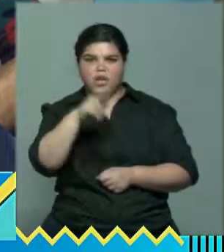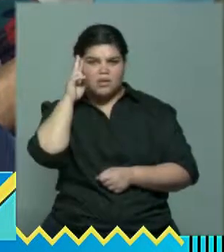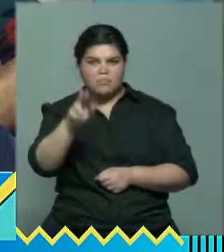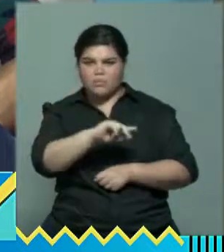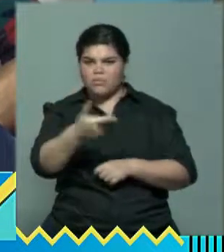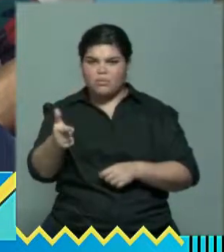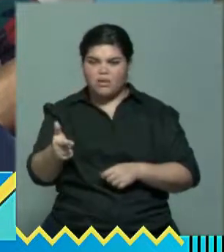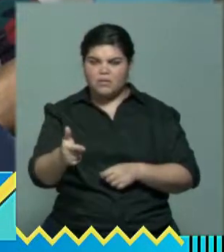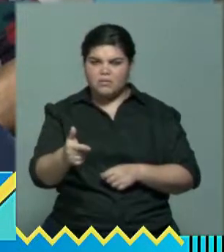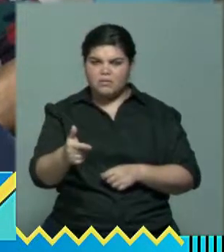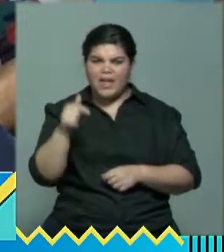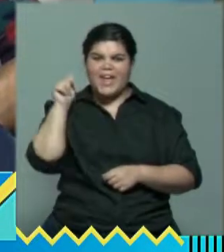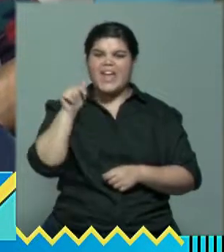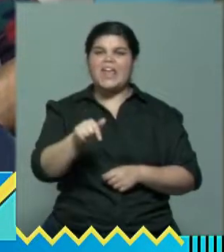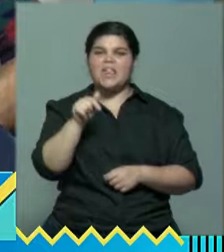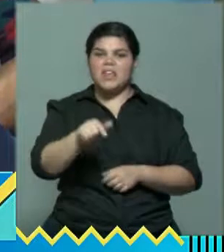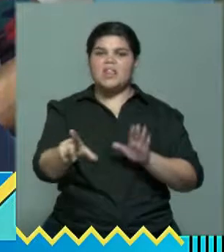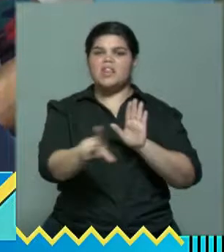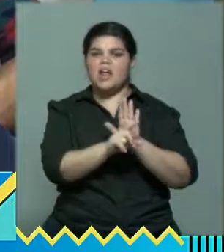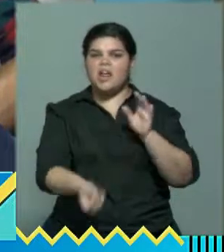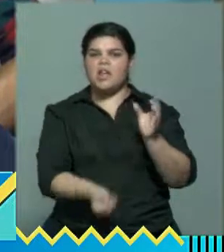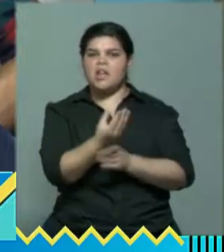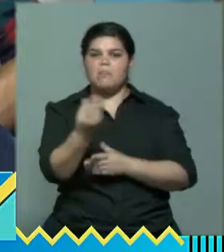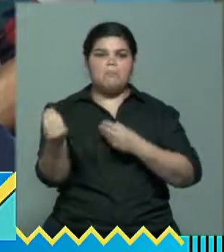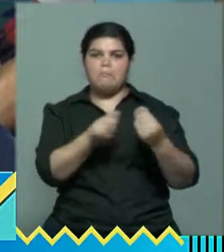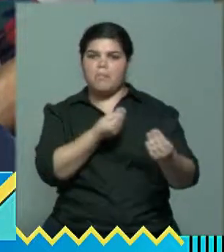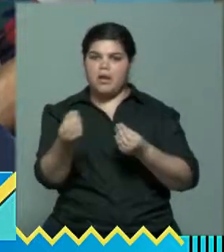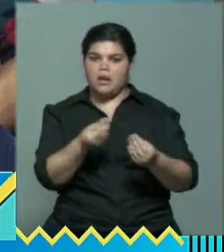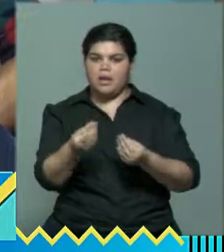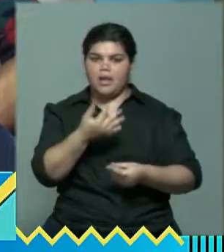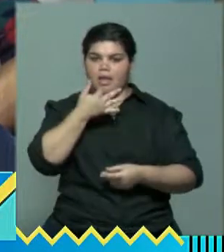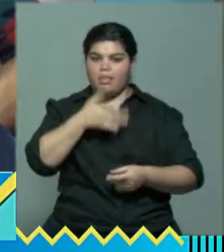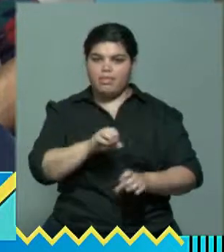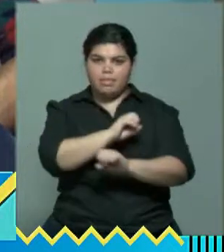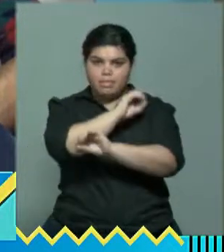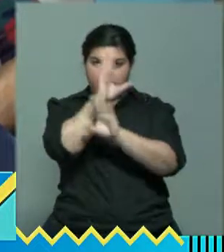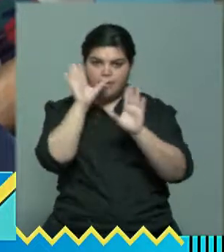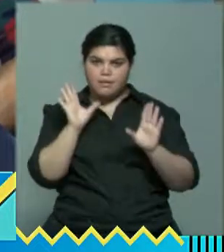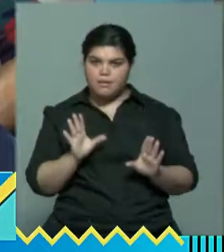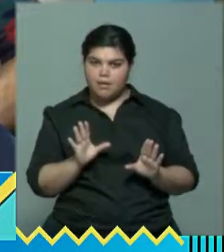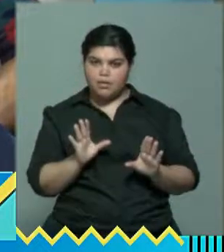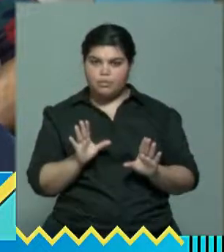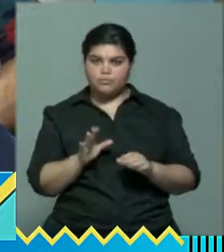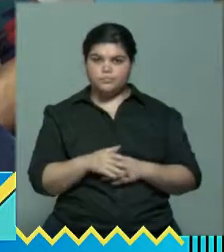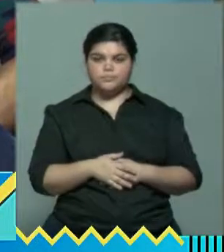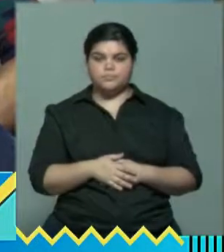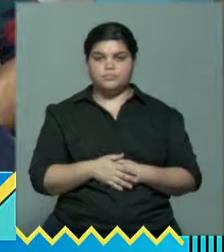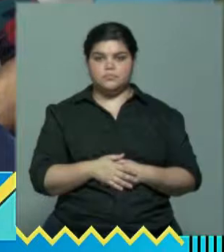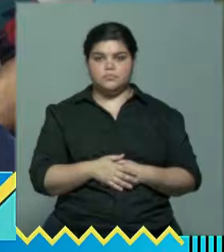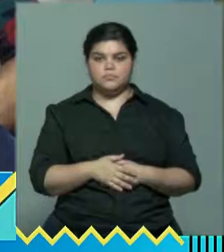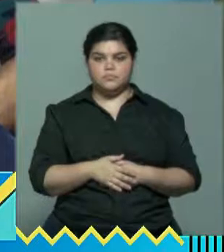creo que de una vez por todas este motivo de esta nueva ley tiene que ser el puntapié inicial para